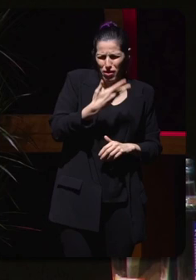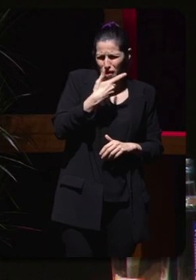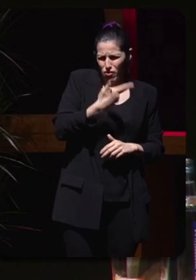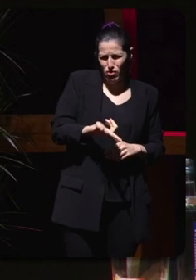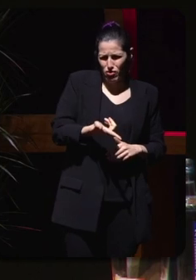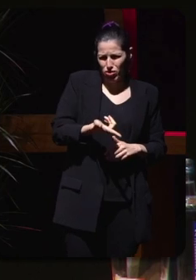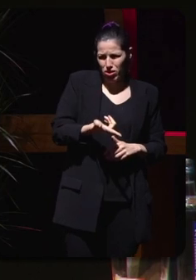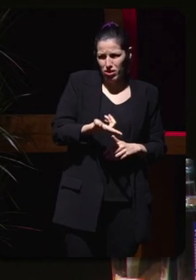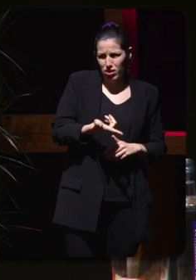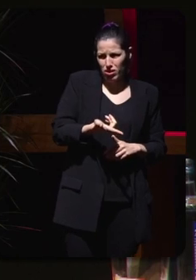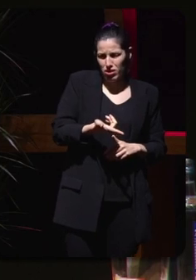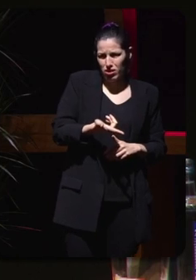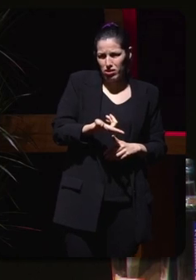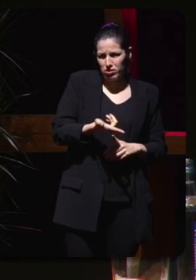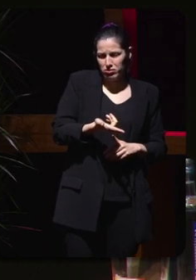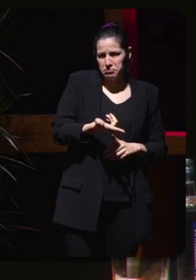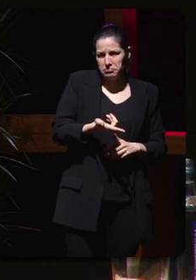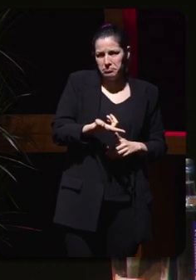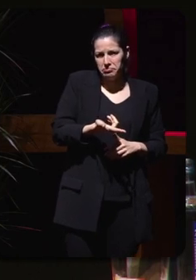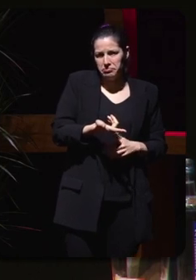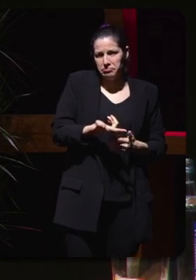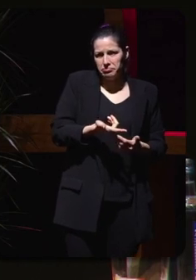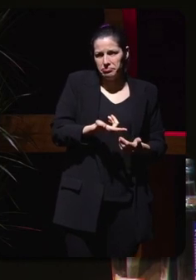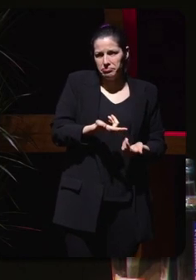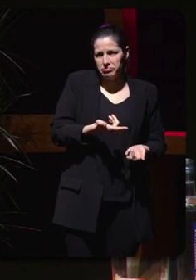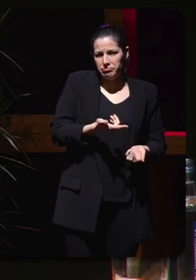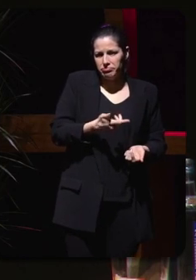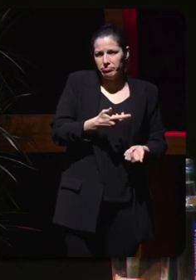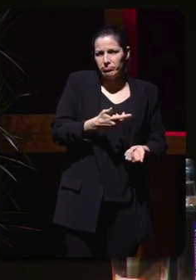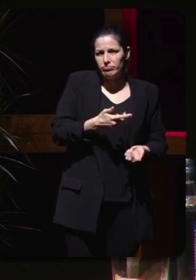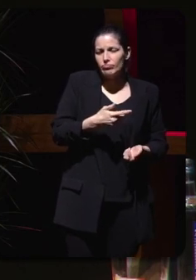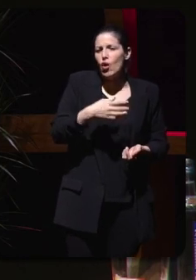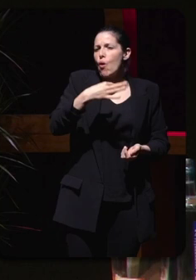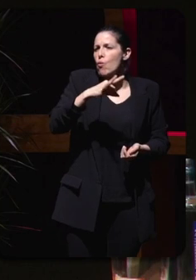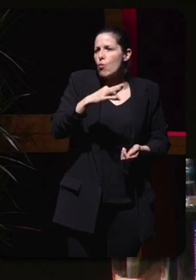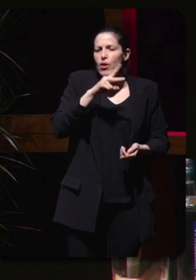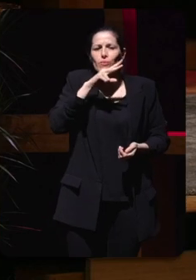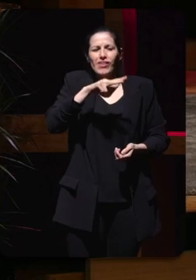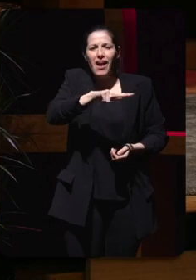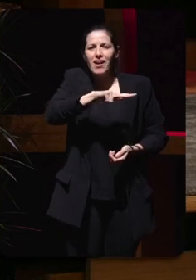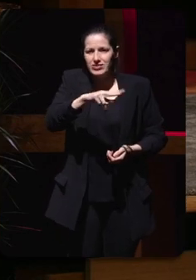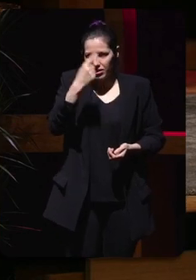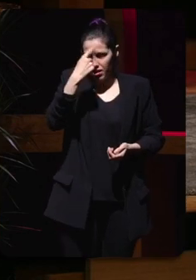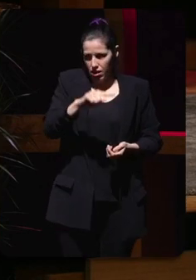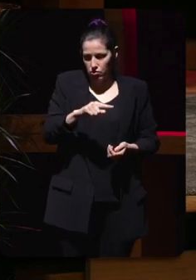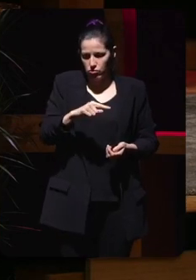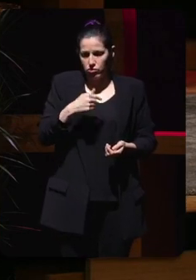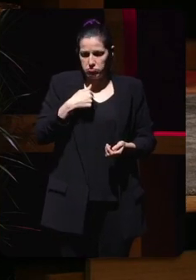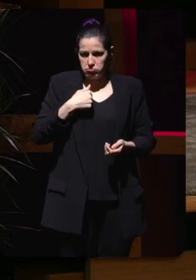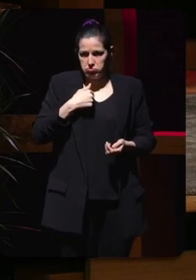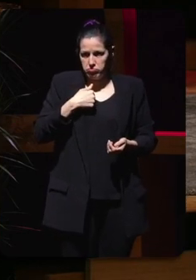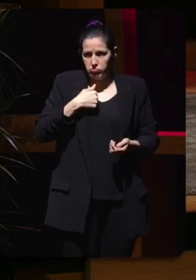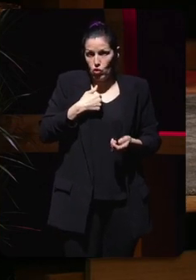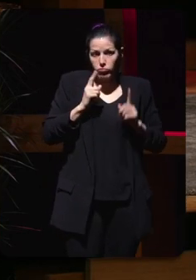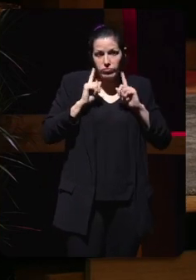que español. Con lo cual, porque una de las características, digamos, que teníamos las mujeres en ese momento, y bueno, y